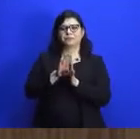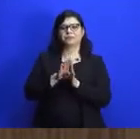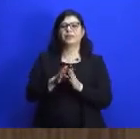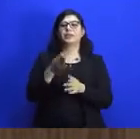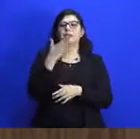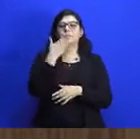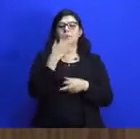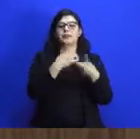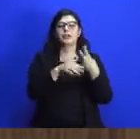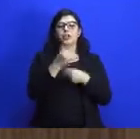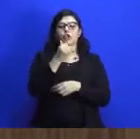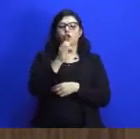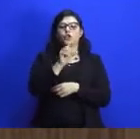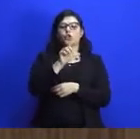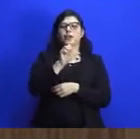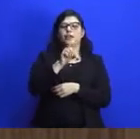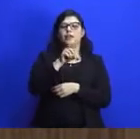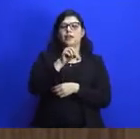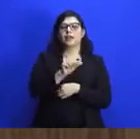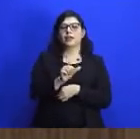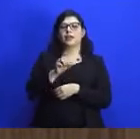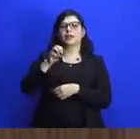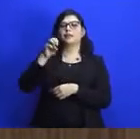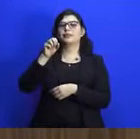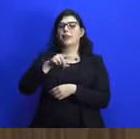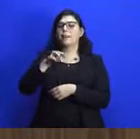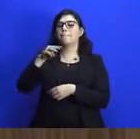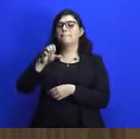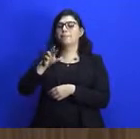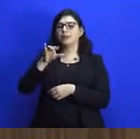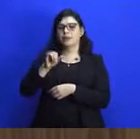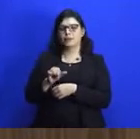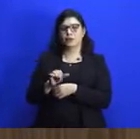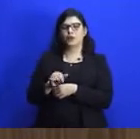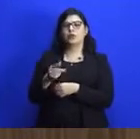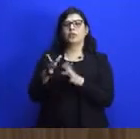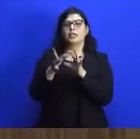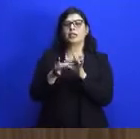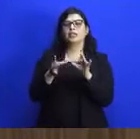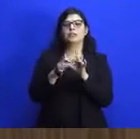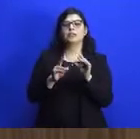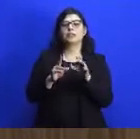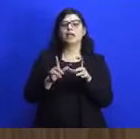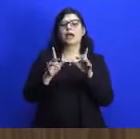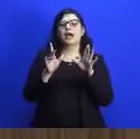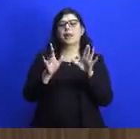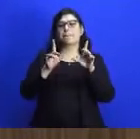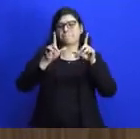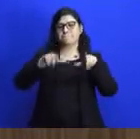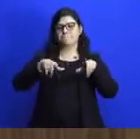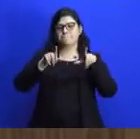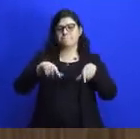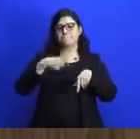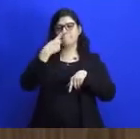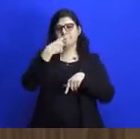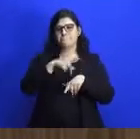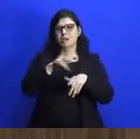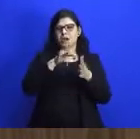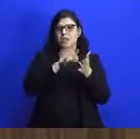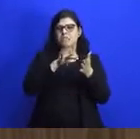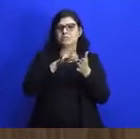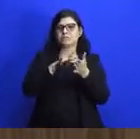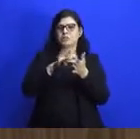Guillén, quienes nos van a hablar sobre otra de nuestras plataformas de desarrollo que contribuye a fortalecer el campo y los productores